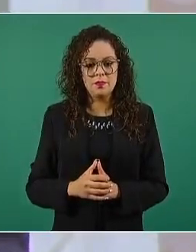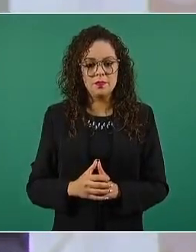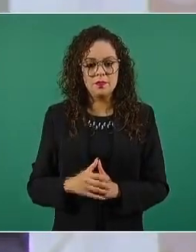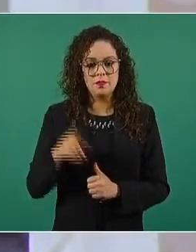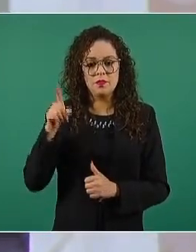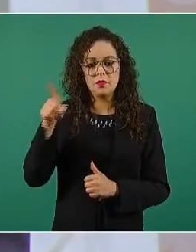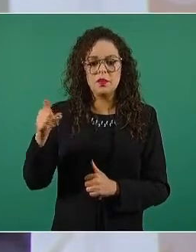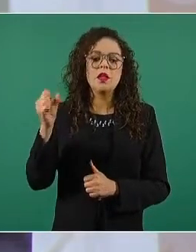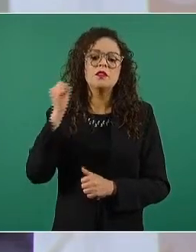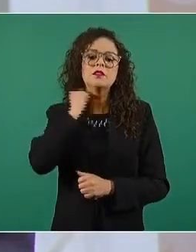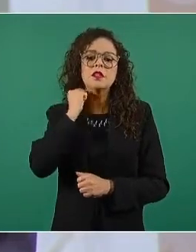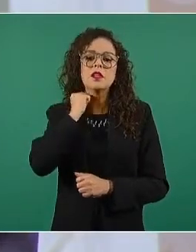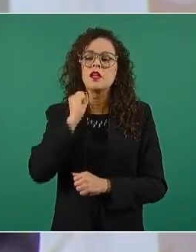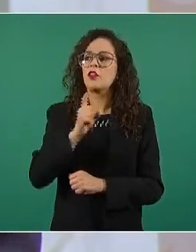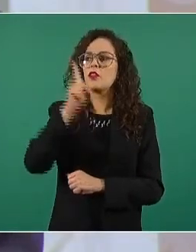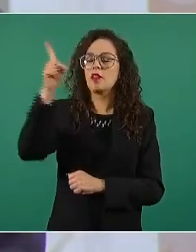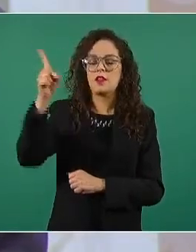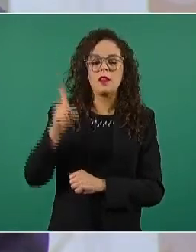senadora de Arizona,